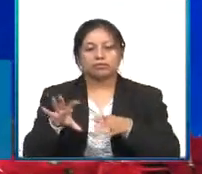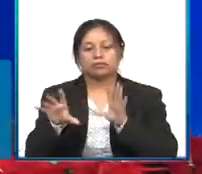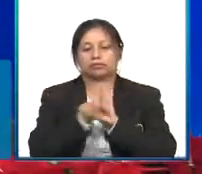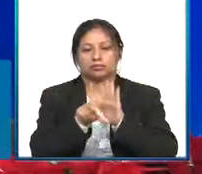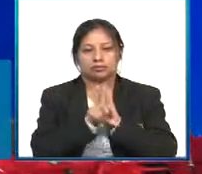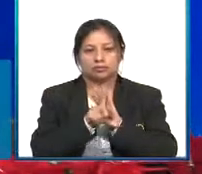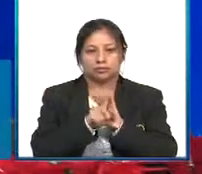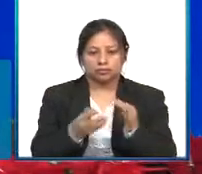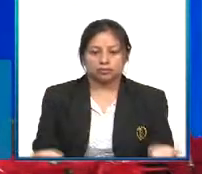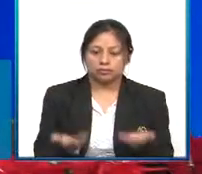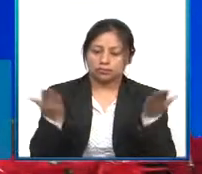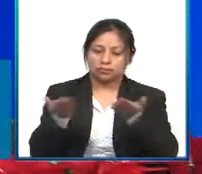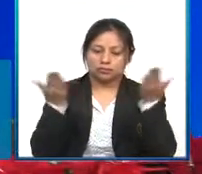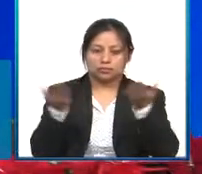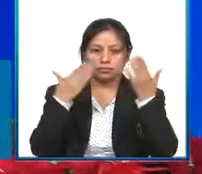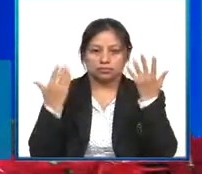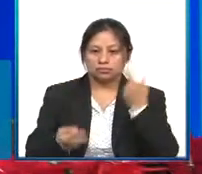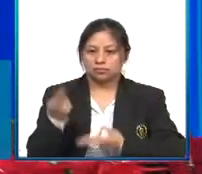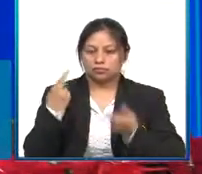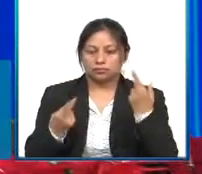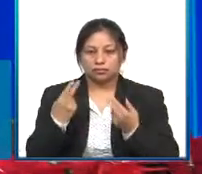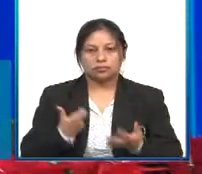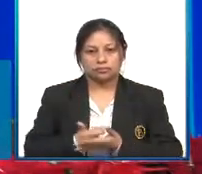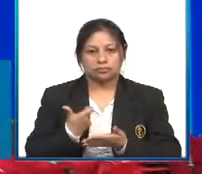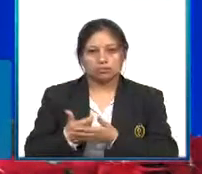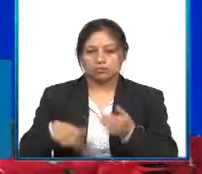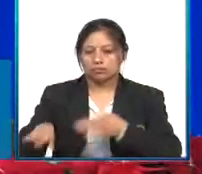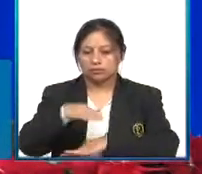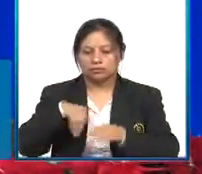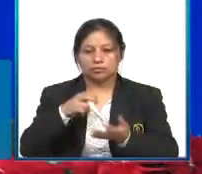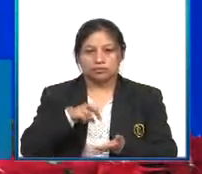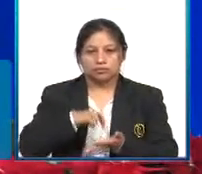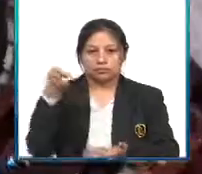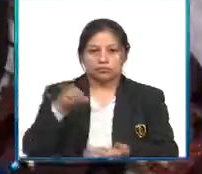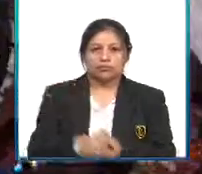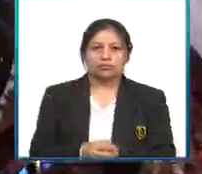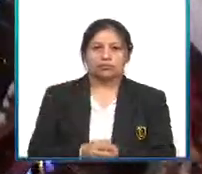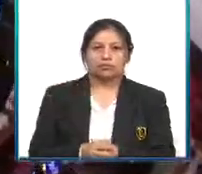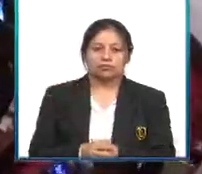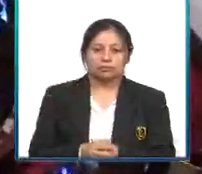organismo legislativo en impulsar la reactivación económica en todo el país.